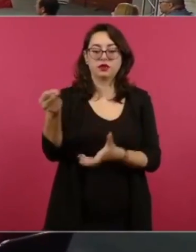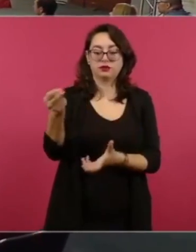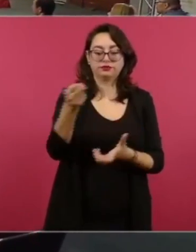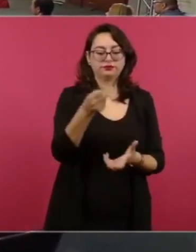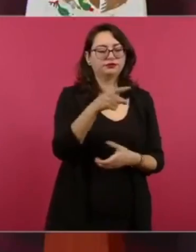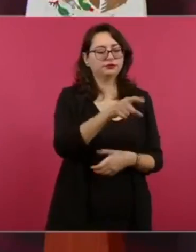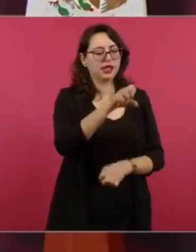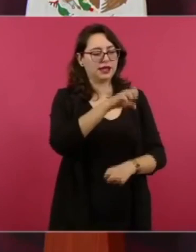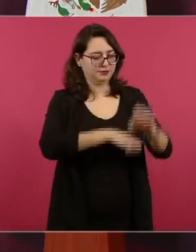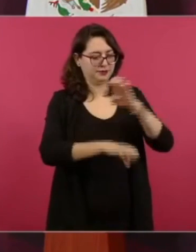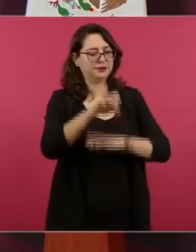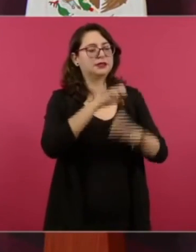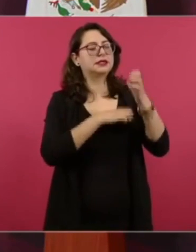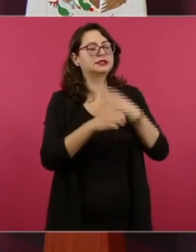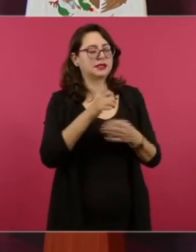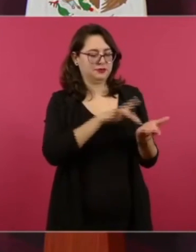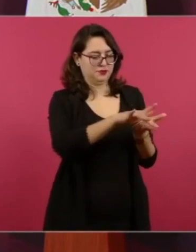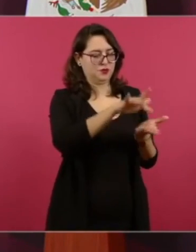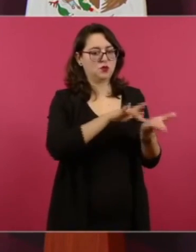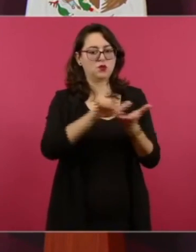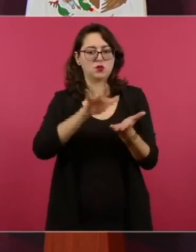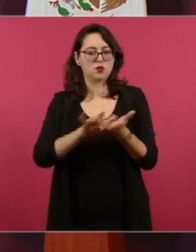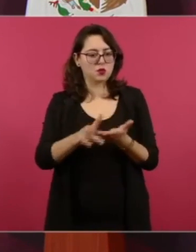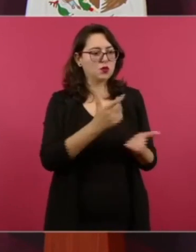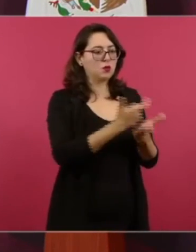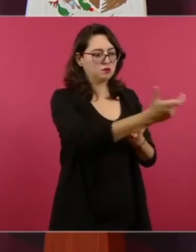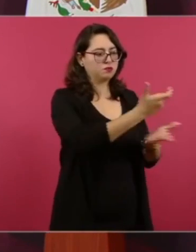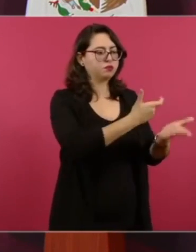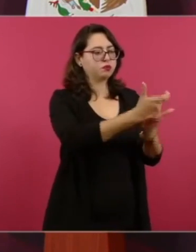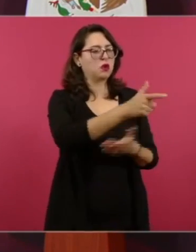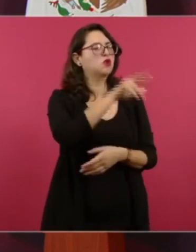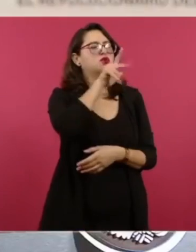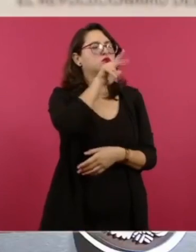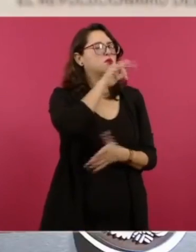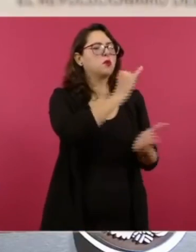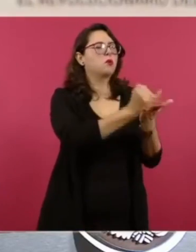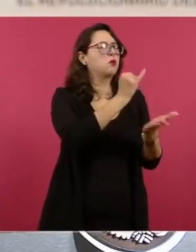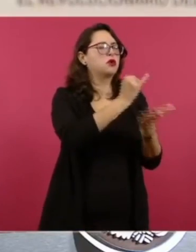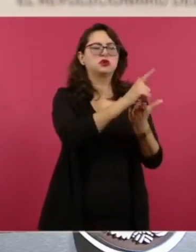a las grandes empresas, a las grandes corporaciones que no pagaban impuestos.